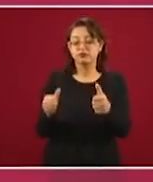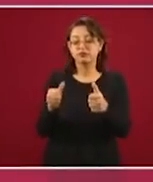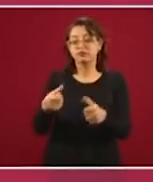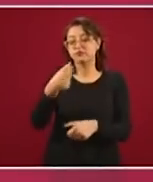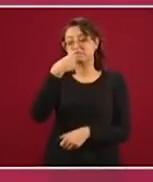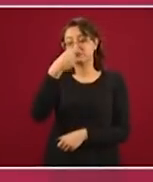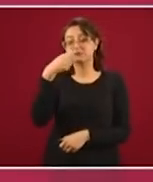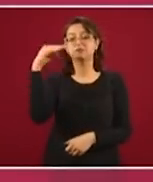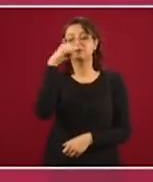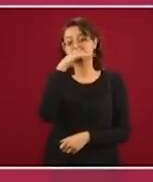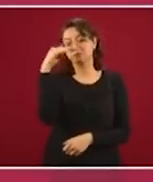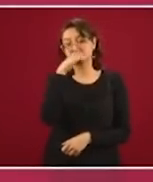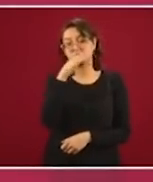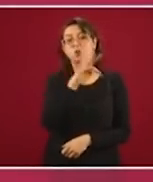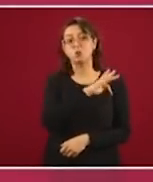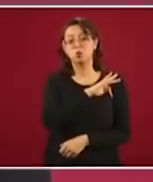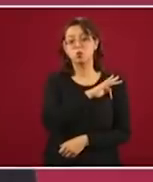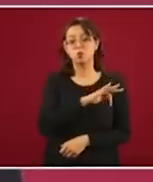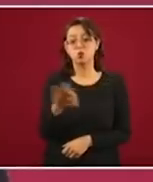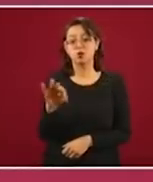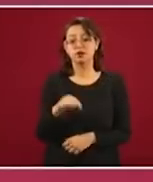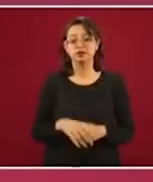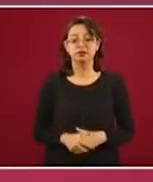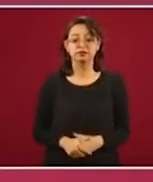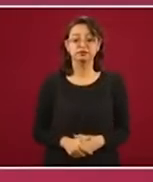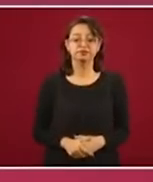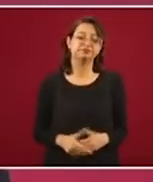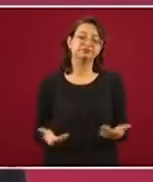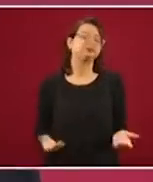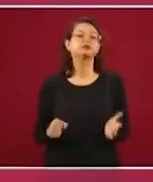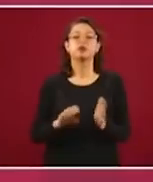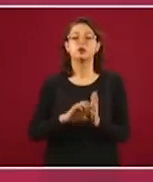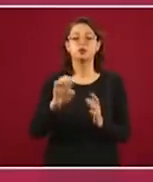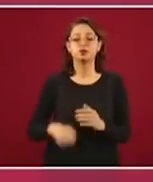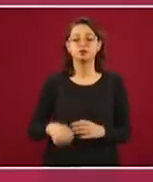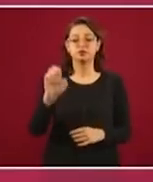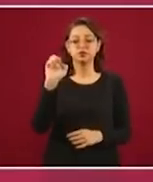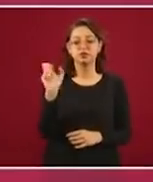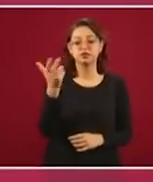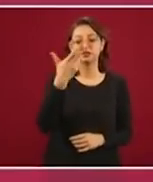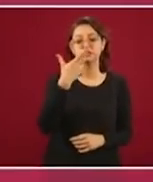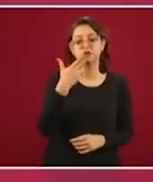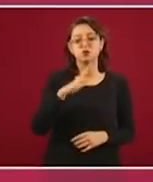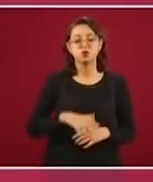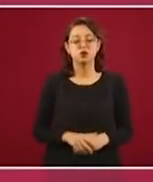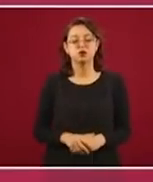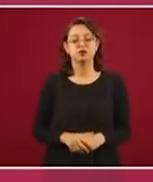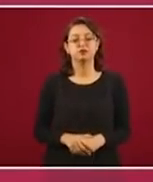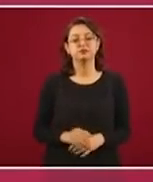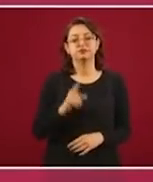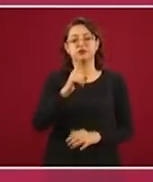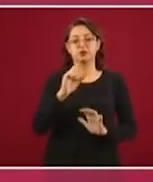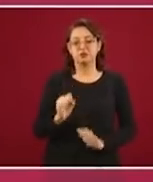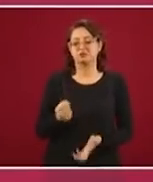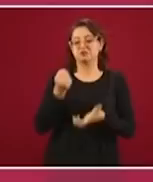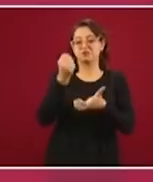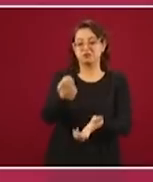gratuitos. ¿Qué pasa, por ejemplo, en el caso de Chihuahua? ¿Cómo iba a alcanzar el presupuesto